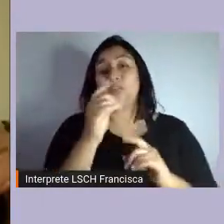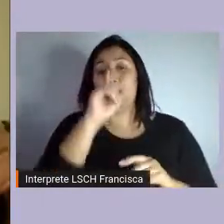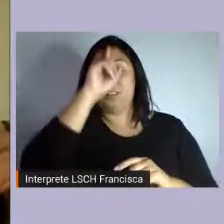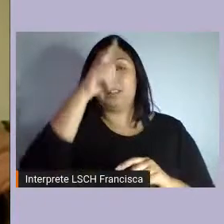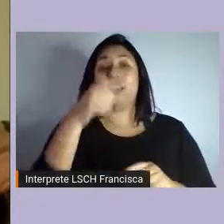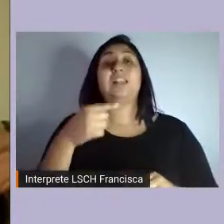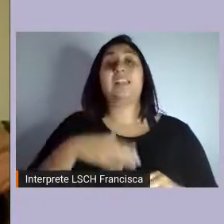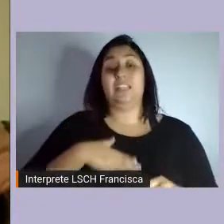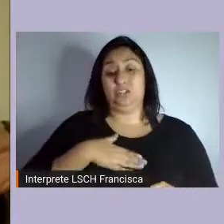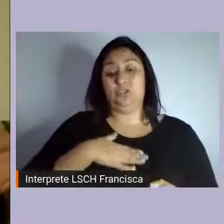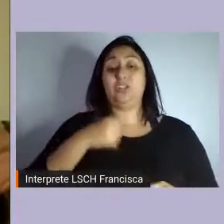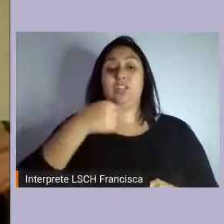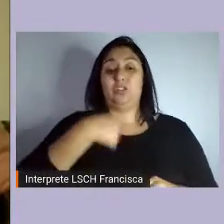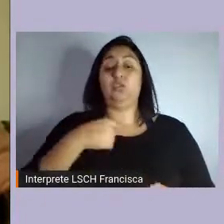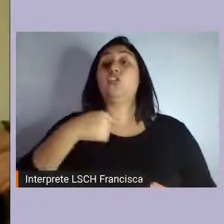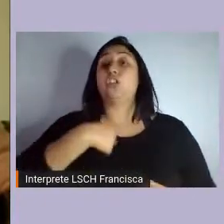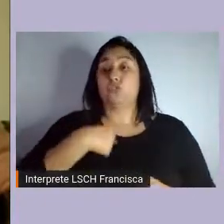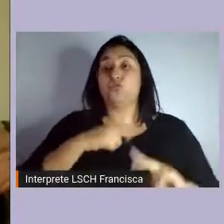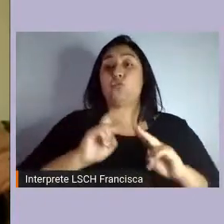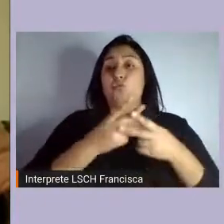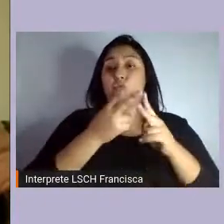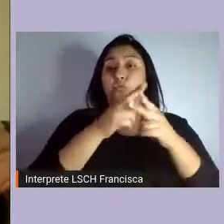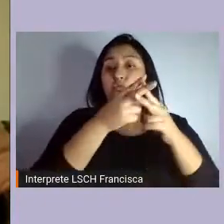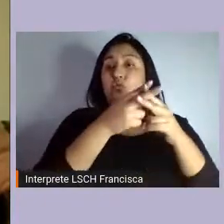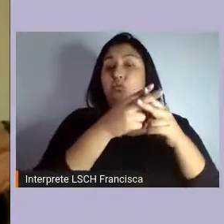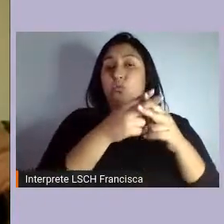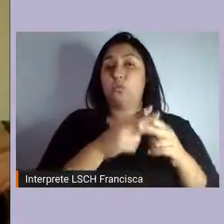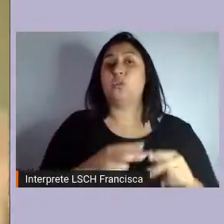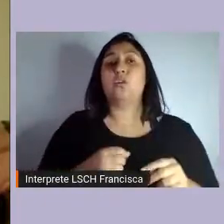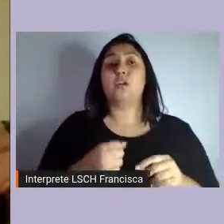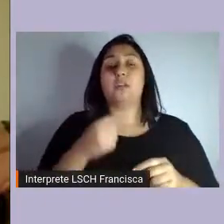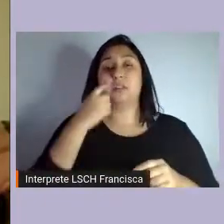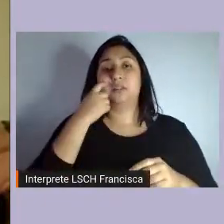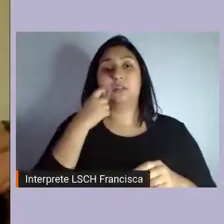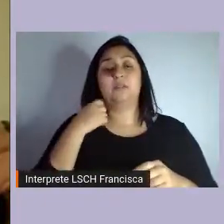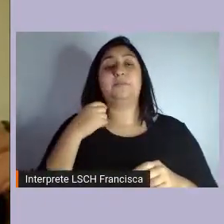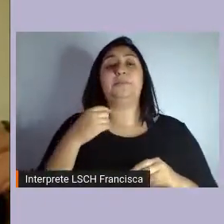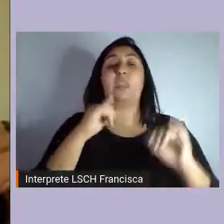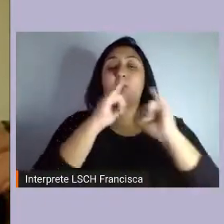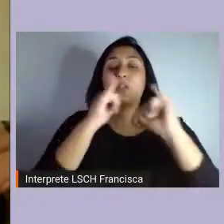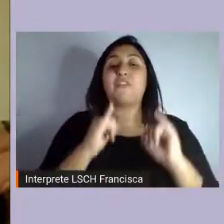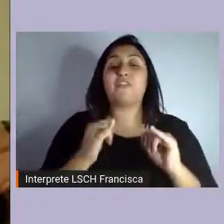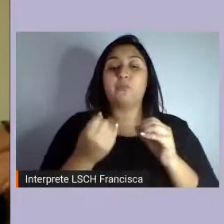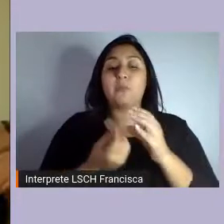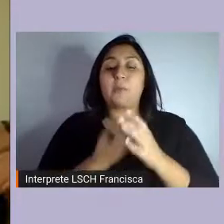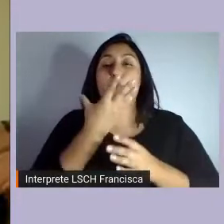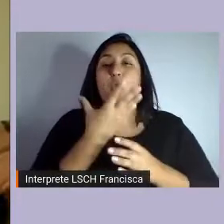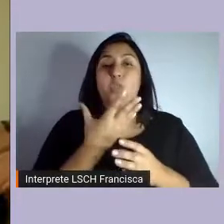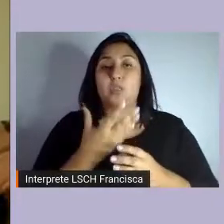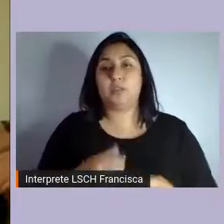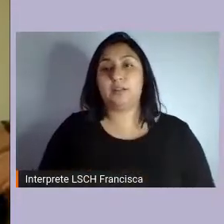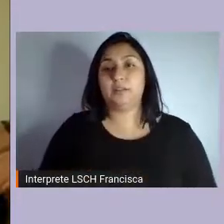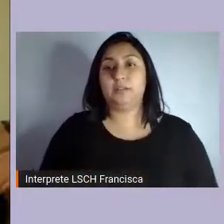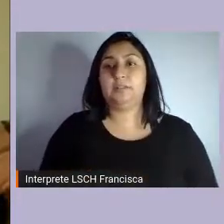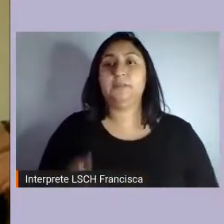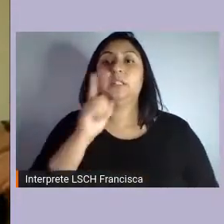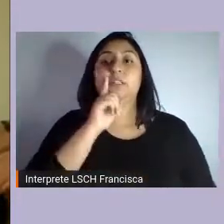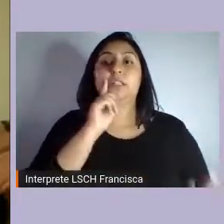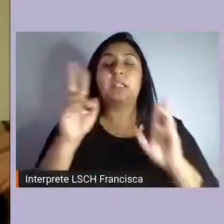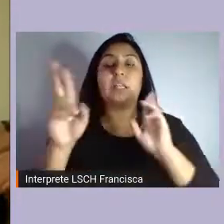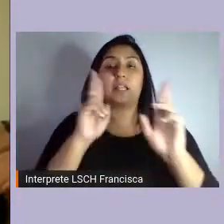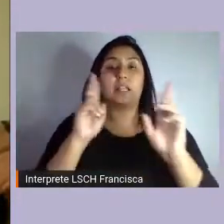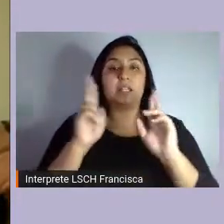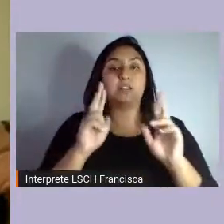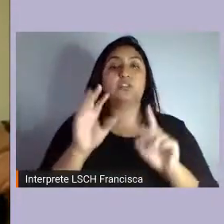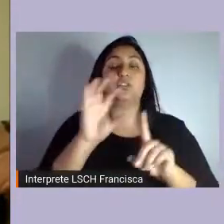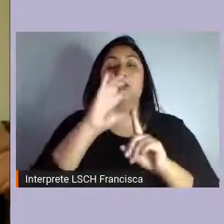ser, ese que yo construyo. Por eso es una actitud súper moderna, sino que tiene mucho que ver con las culturas tradicionales colectivas,